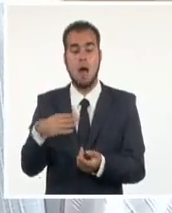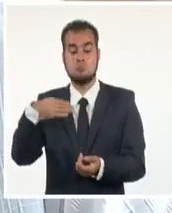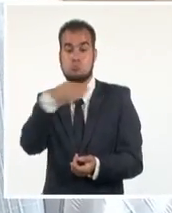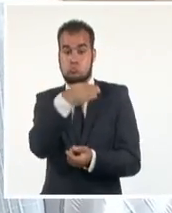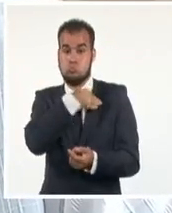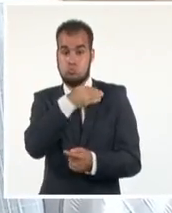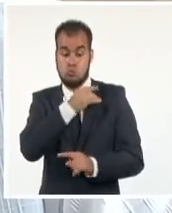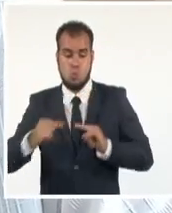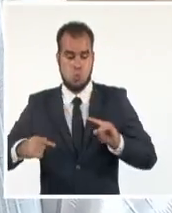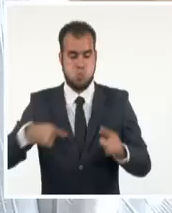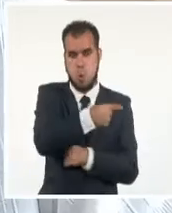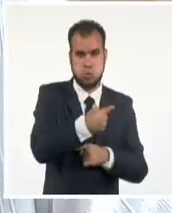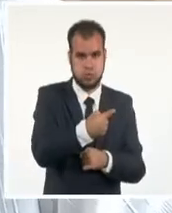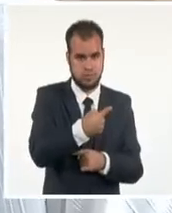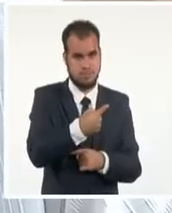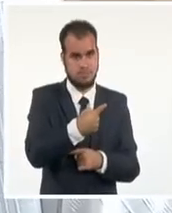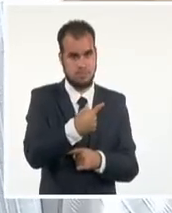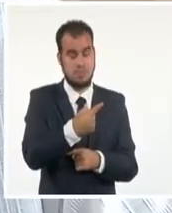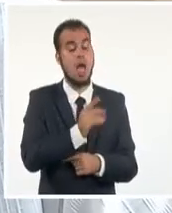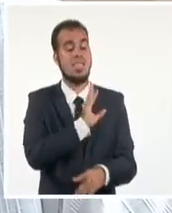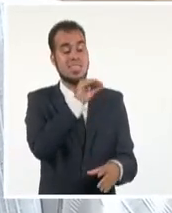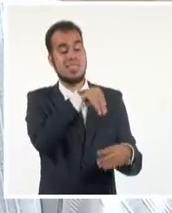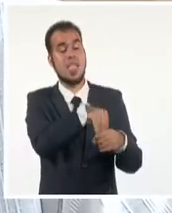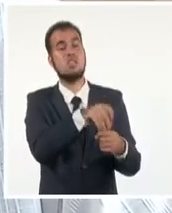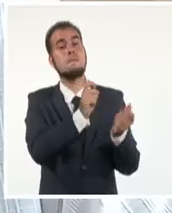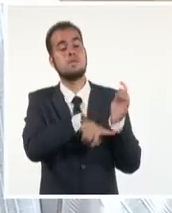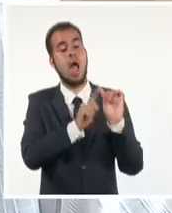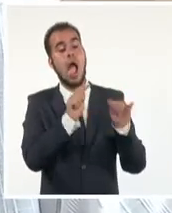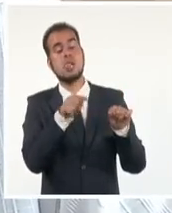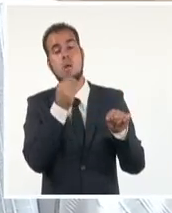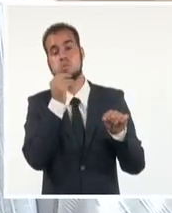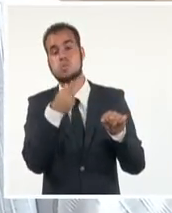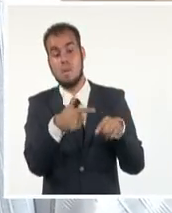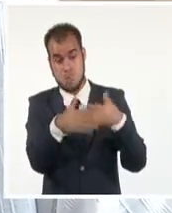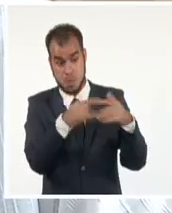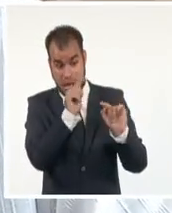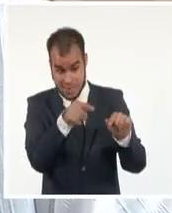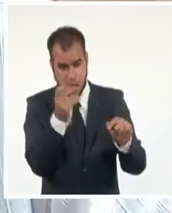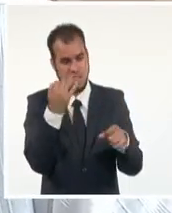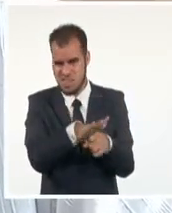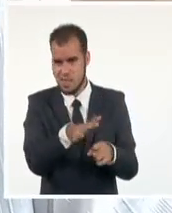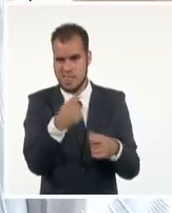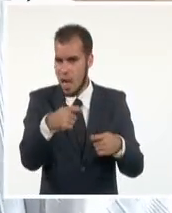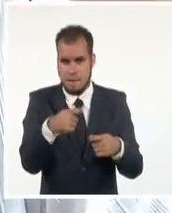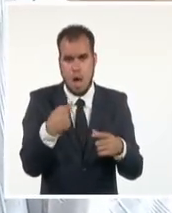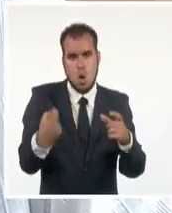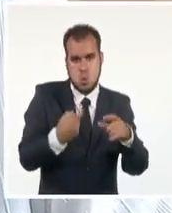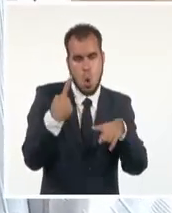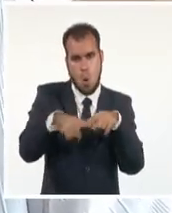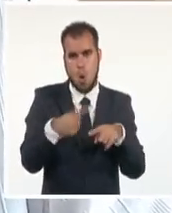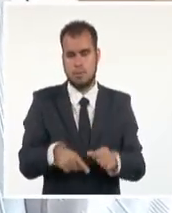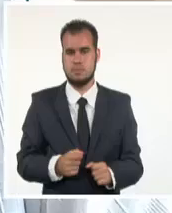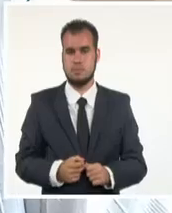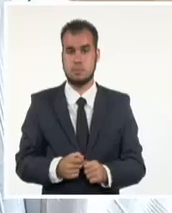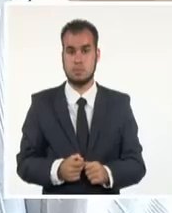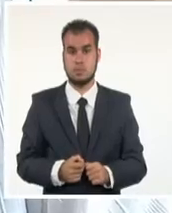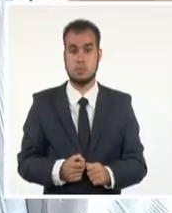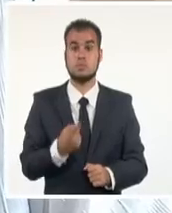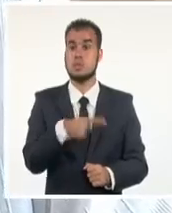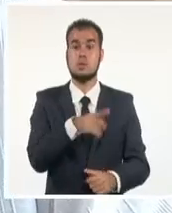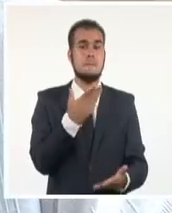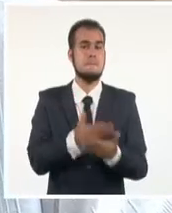qué están apurados en gestar una intervención humanitaria en nuestro país? ¿Será de veras un alarde de buena fe?